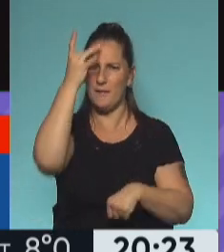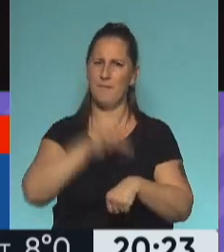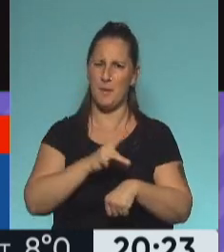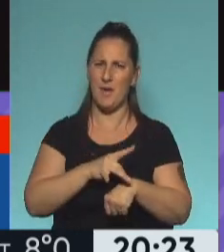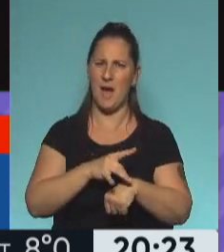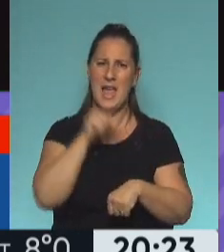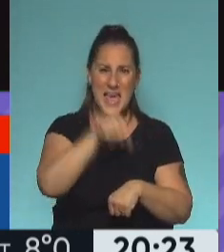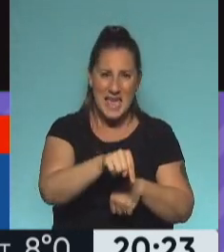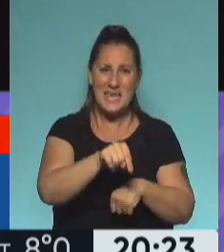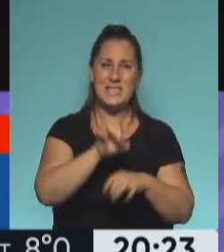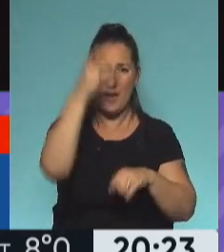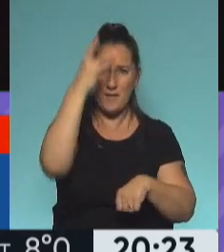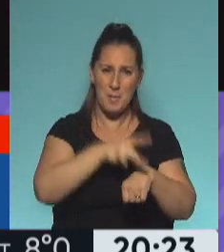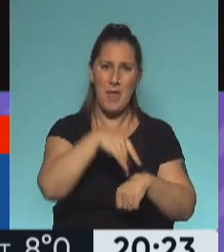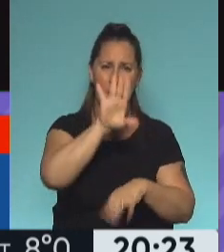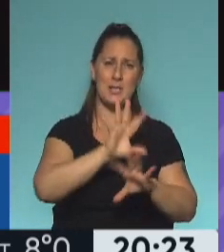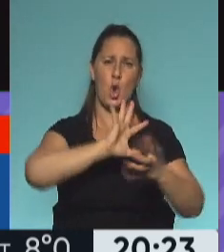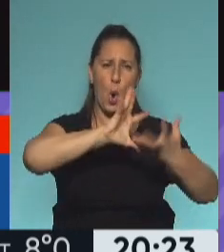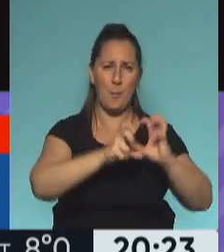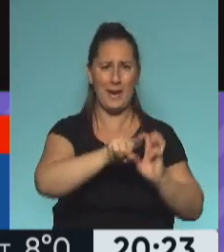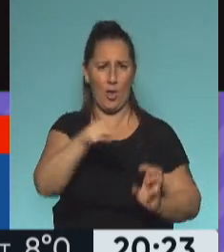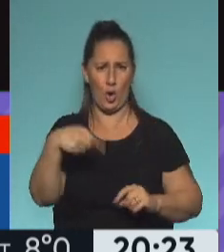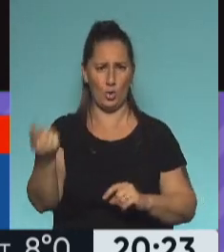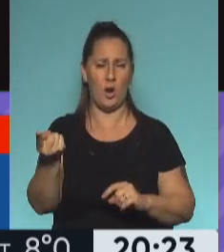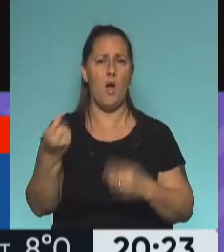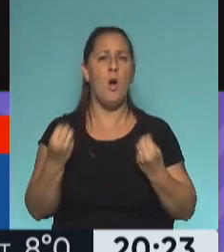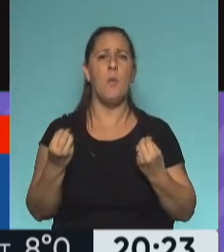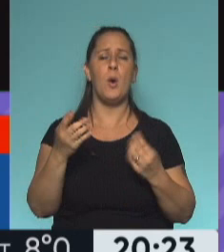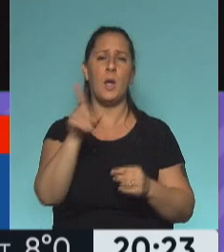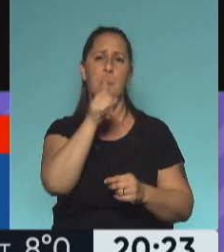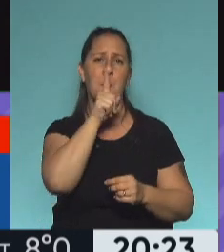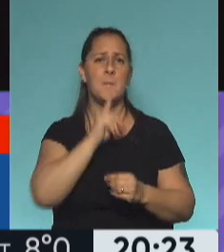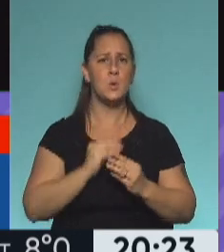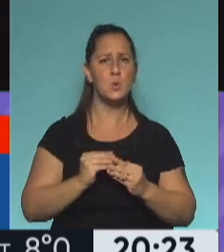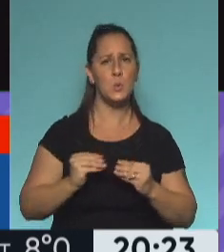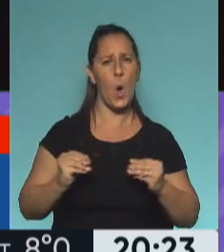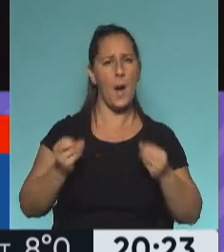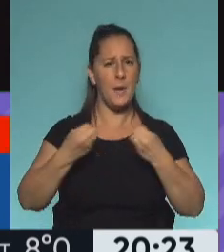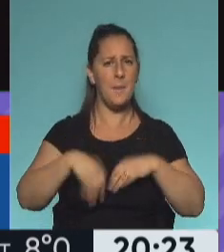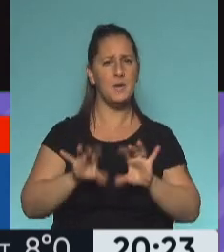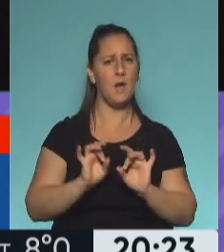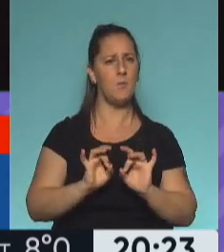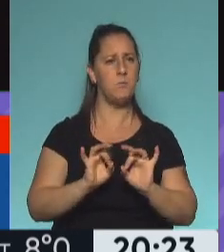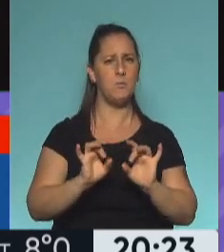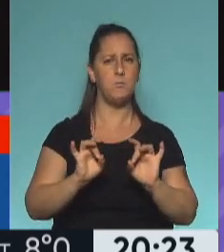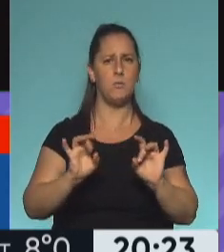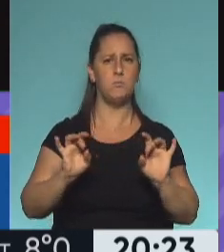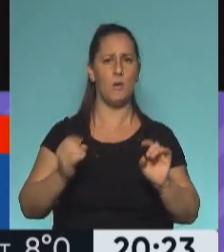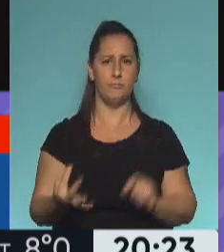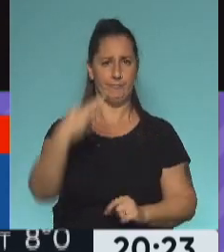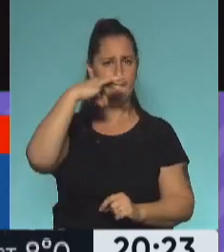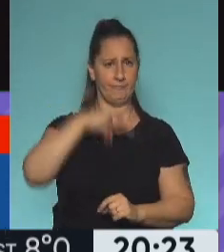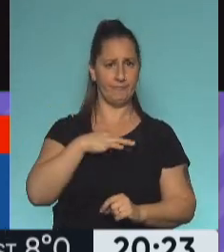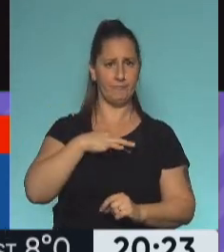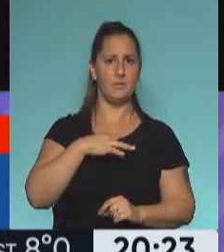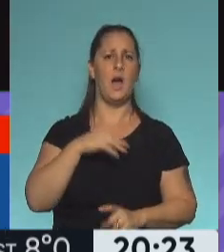complicado que con otras enfermedades porque transcurre de una manera silenciosa al comienzo y en algunos casos